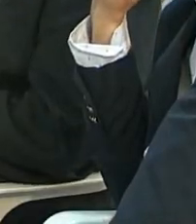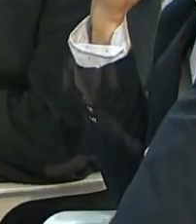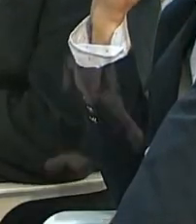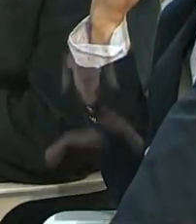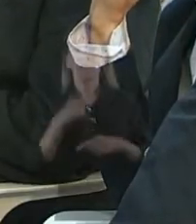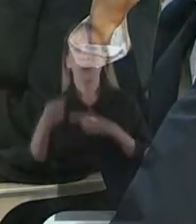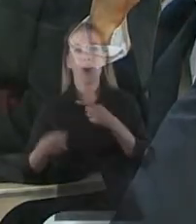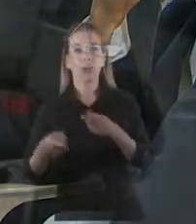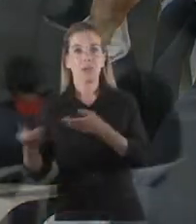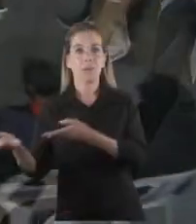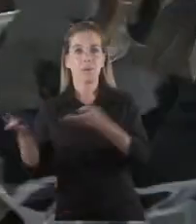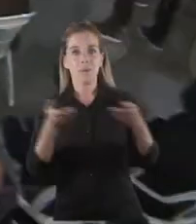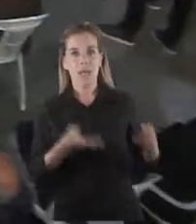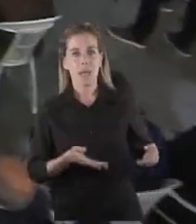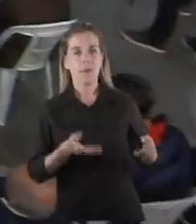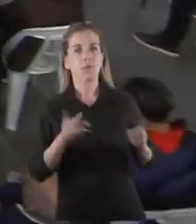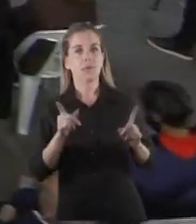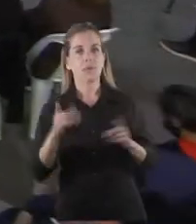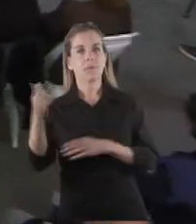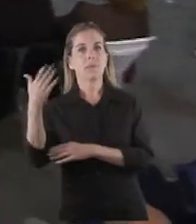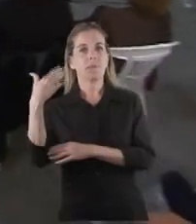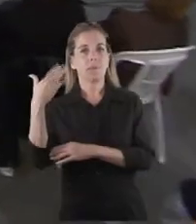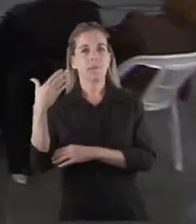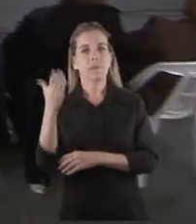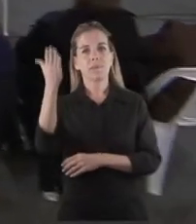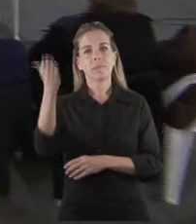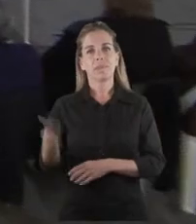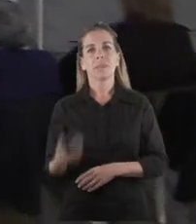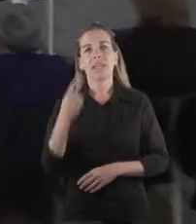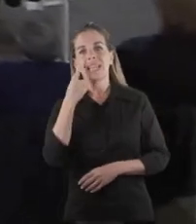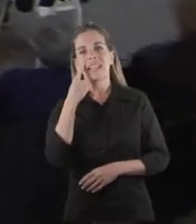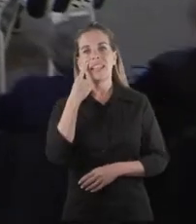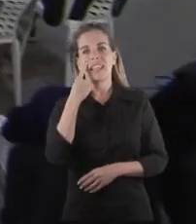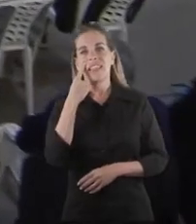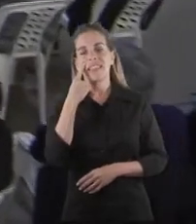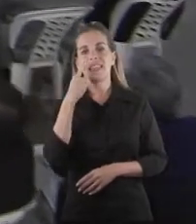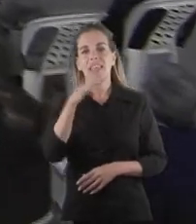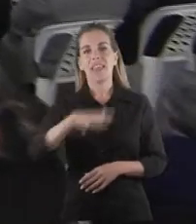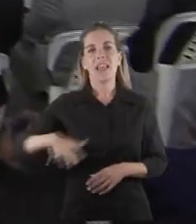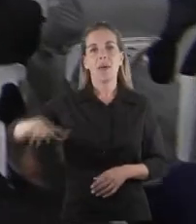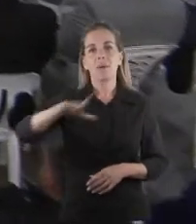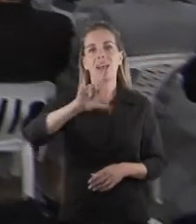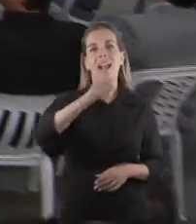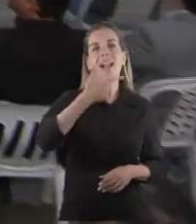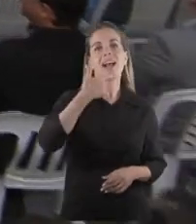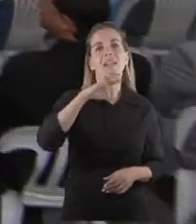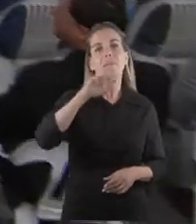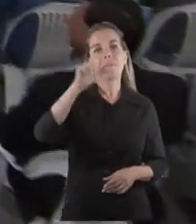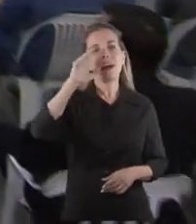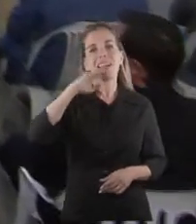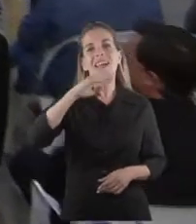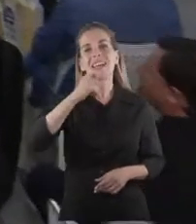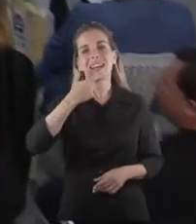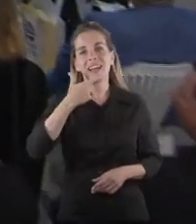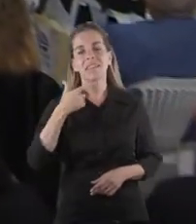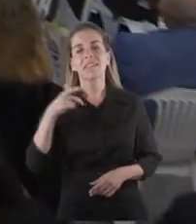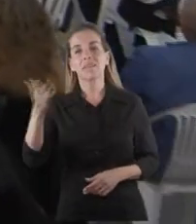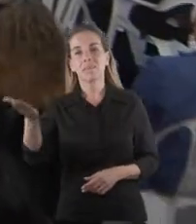Seguidamente invitamos a brindar unas palabras al señor Intendente Municipal de Las Parejas, Horacio Compagnucci.